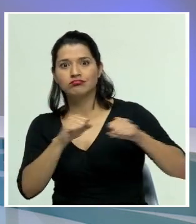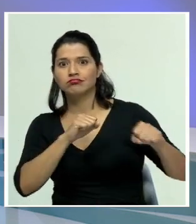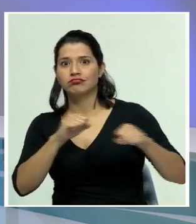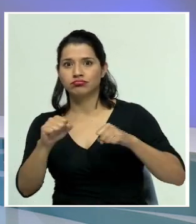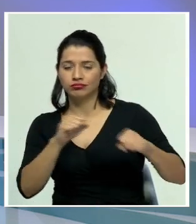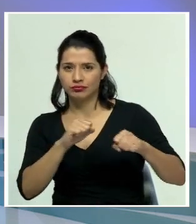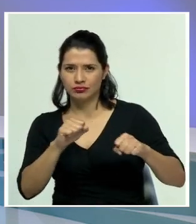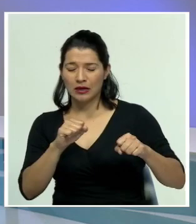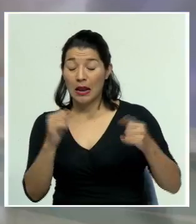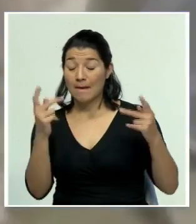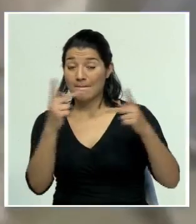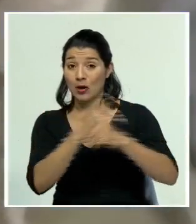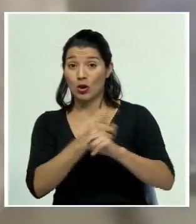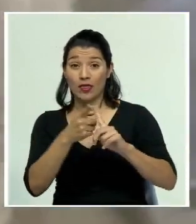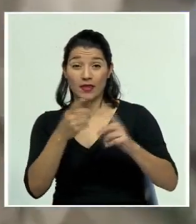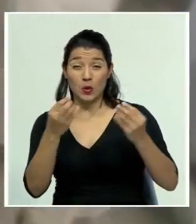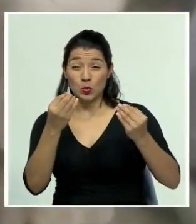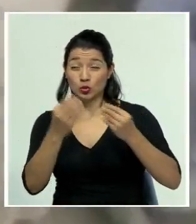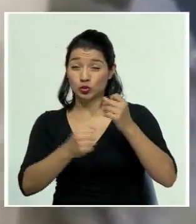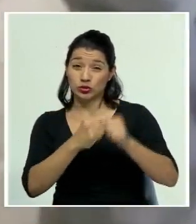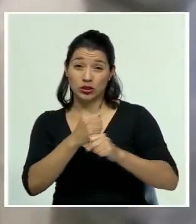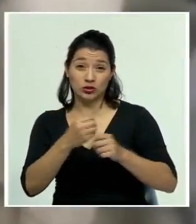en décadas.